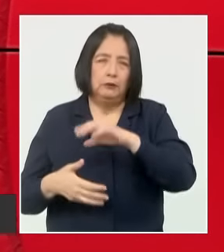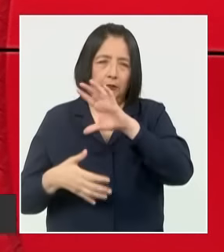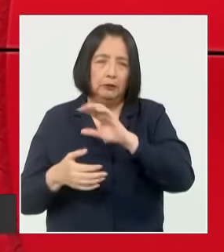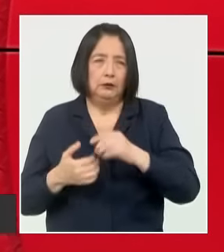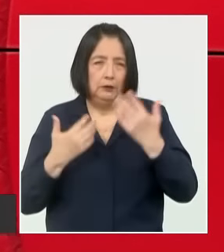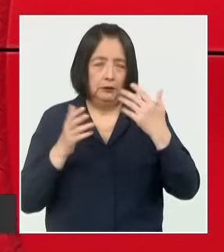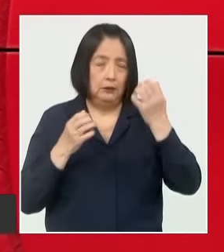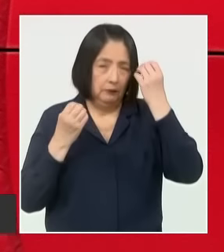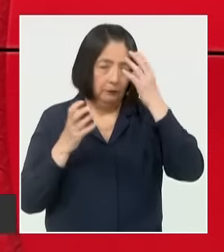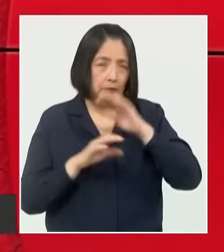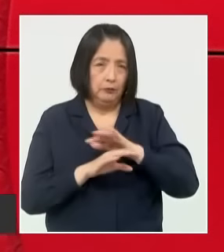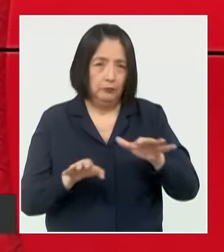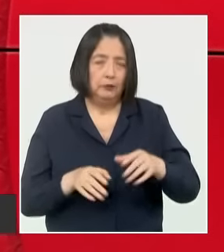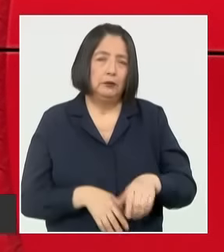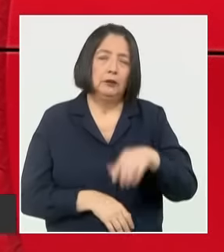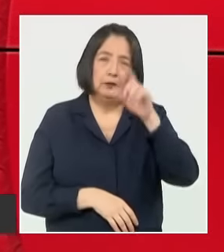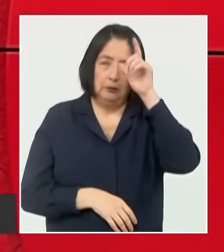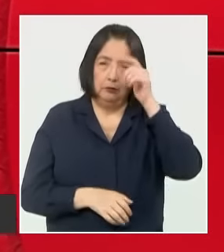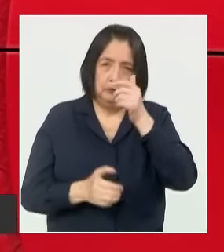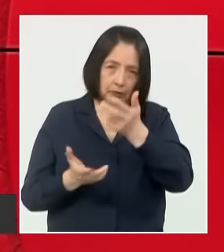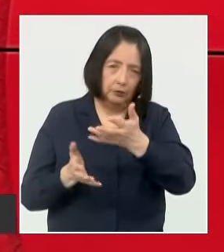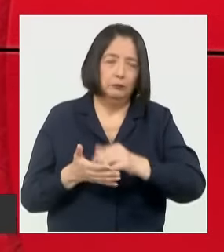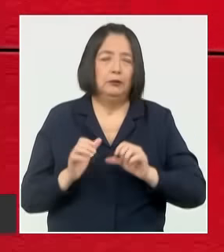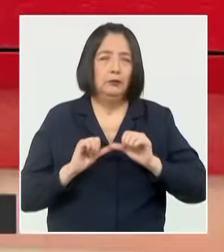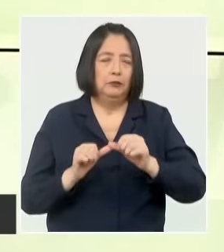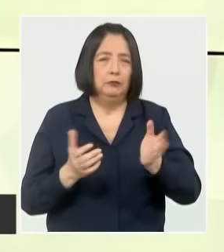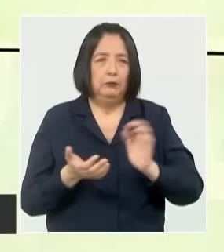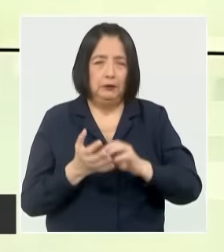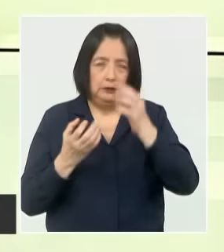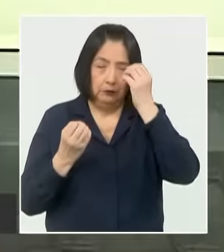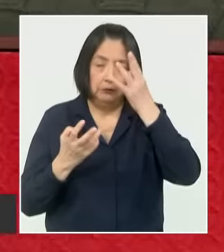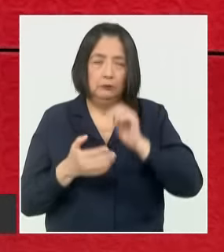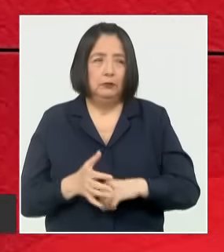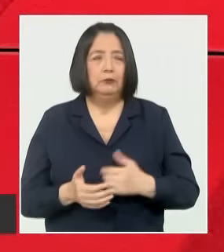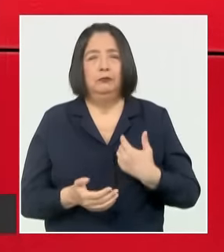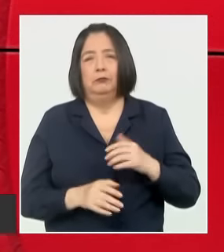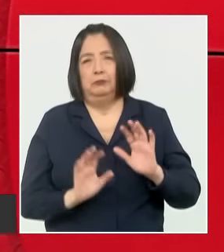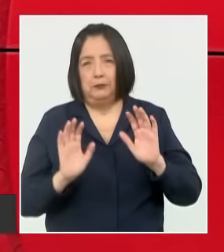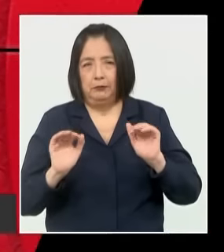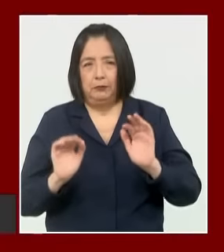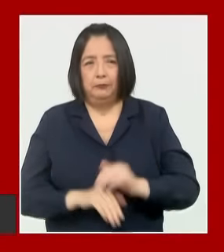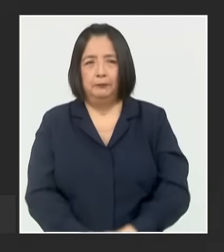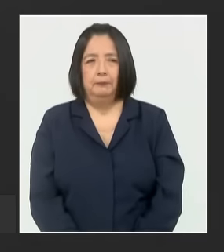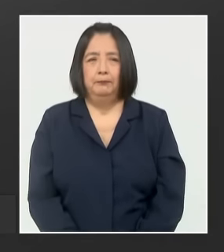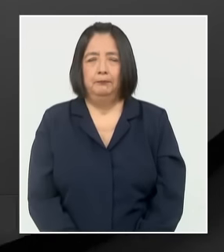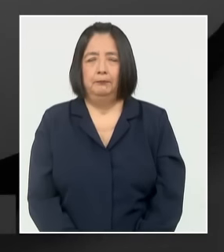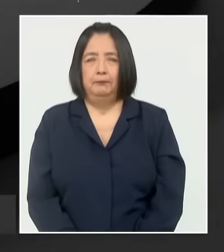información deportiva. Lo dejo con Lorena Álvarez para que continúen con más información. Muy buenas tardes.